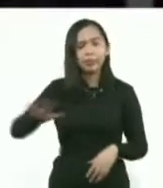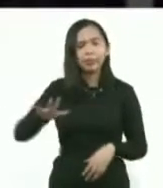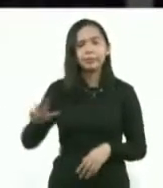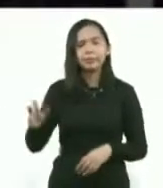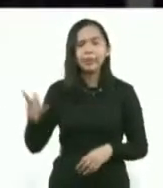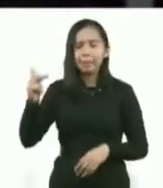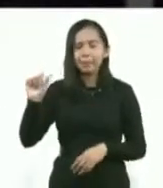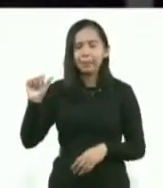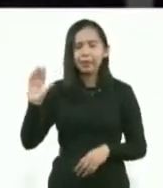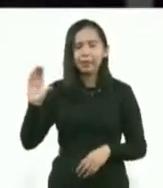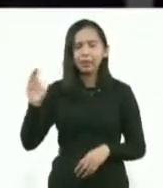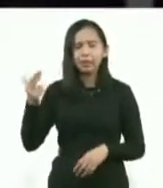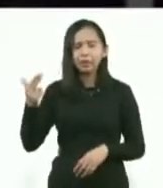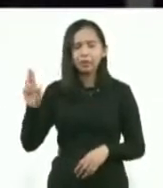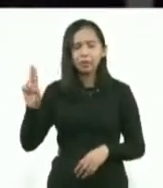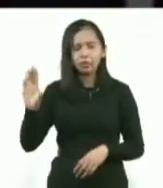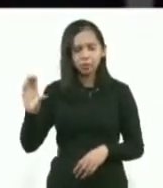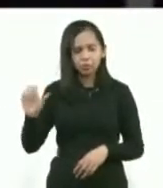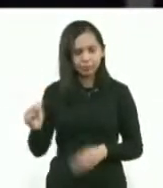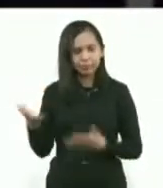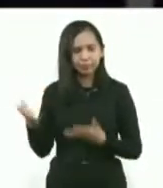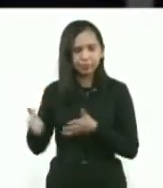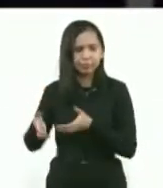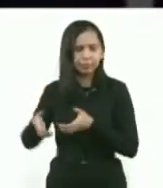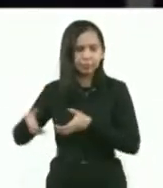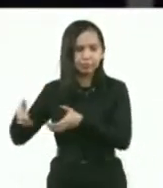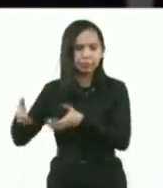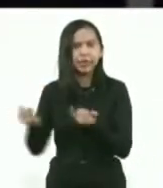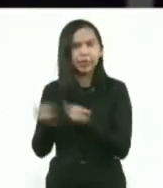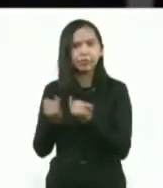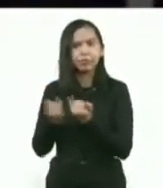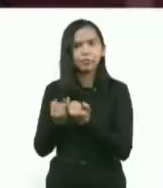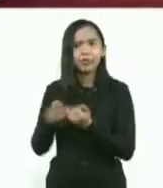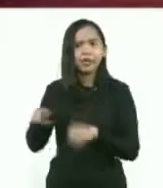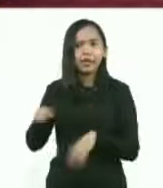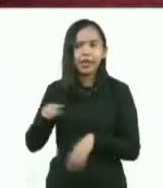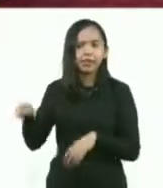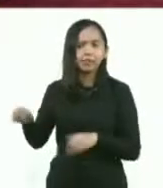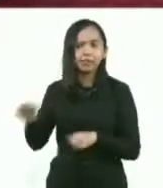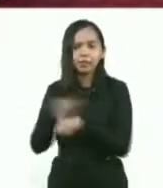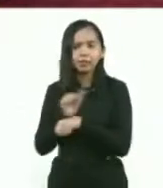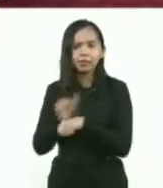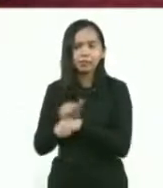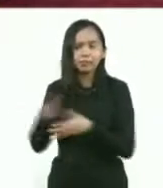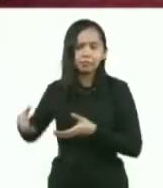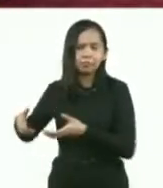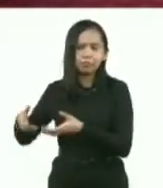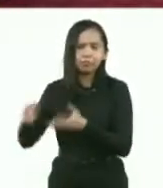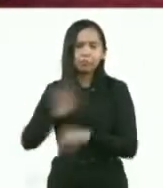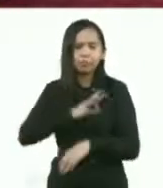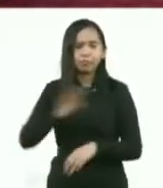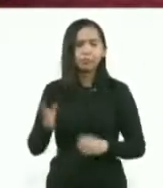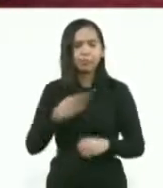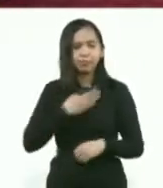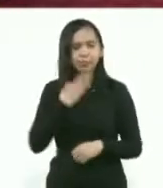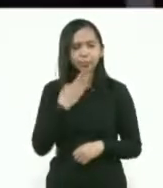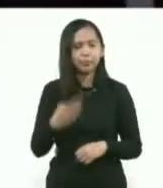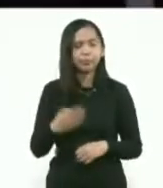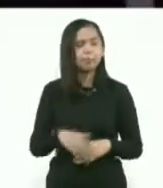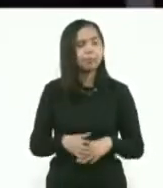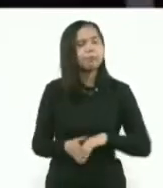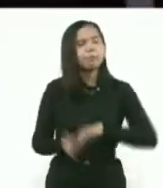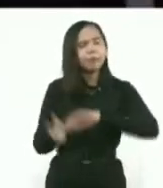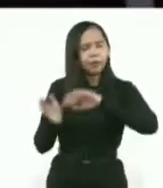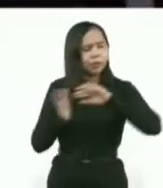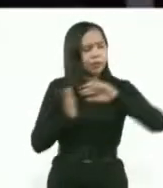Pachuca, pues también tenga toda la movilidad suficiente para que no haya problemas. Y por otro lado, doctora, quisiera preguntarle